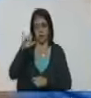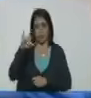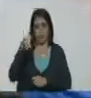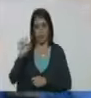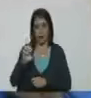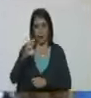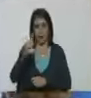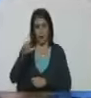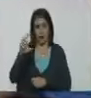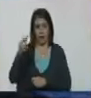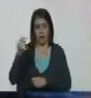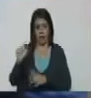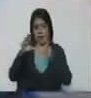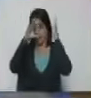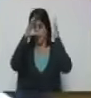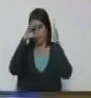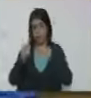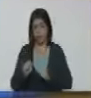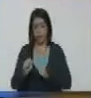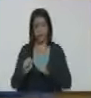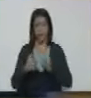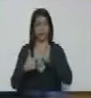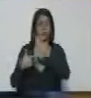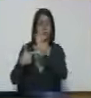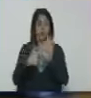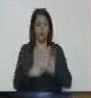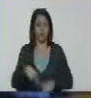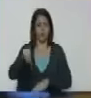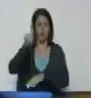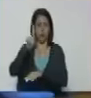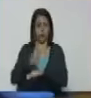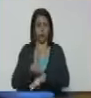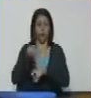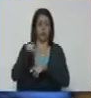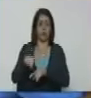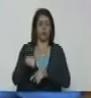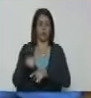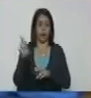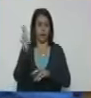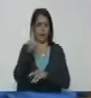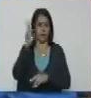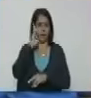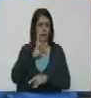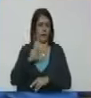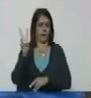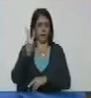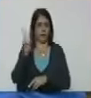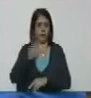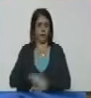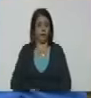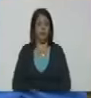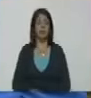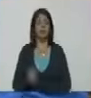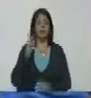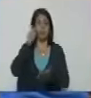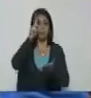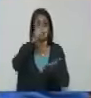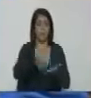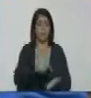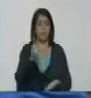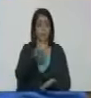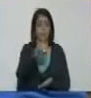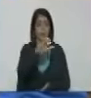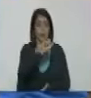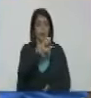González Herrera como embajadora extraordinaria y plenipotenciaria de la República Bolivariana de Venezuela ante la República